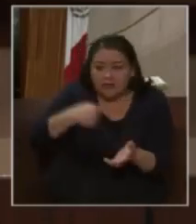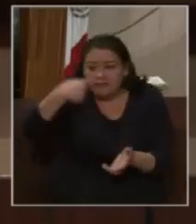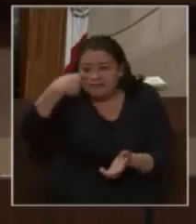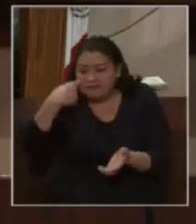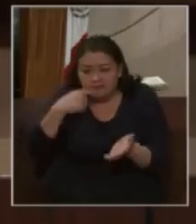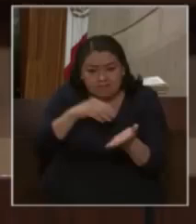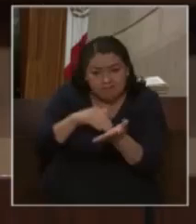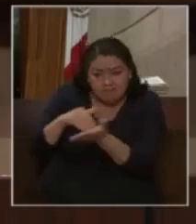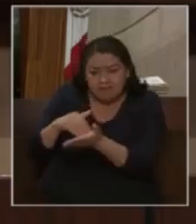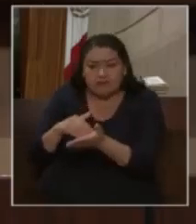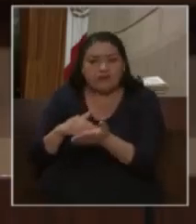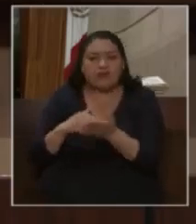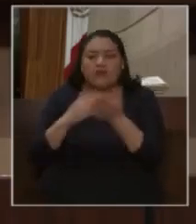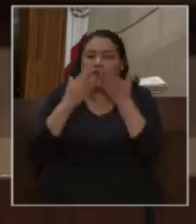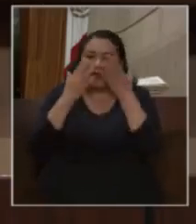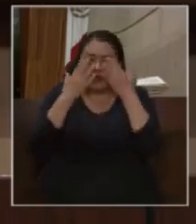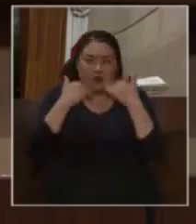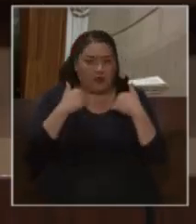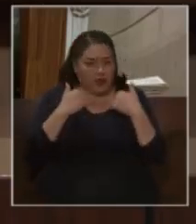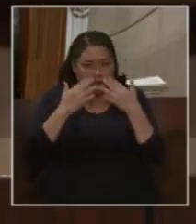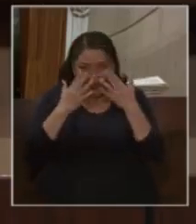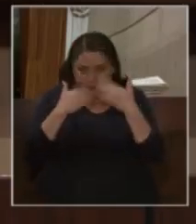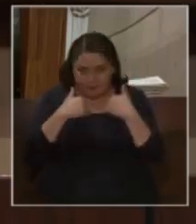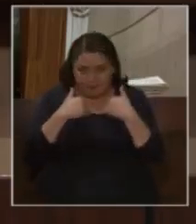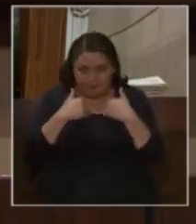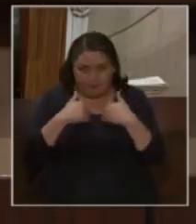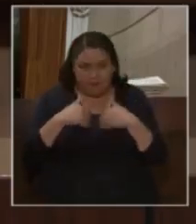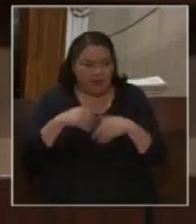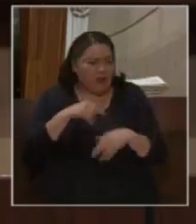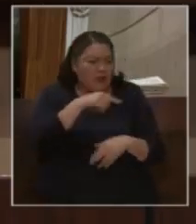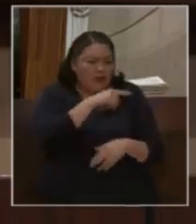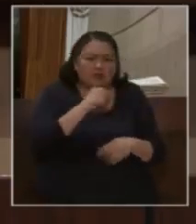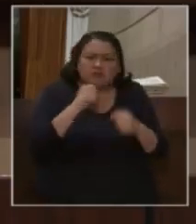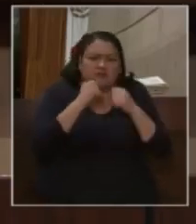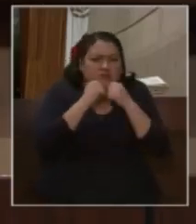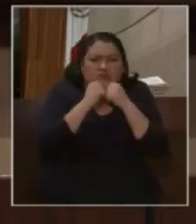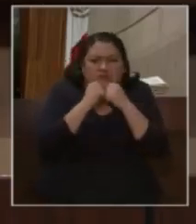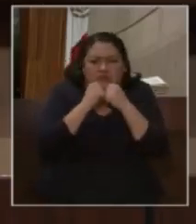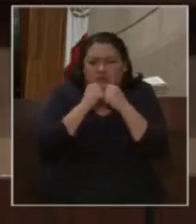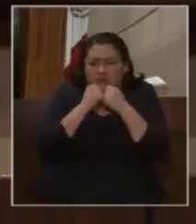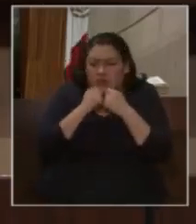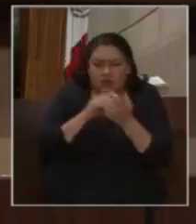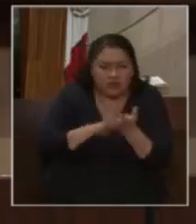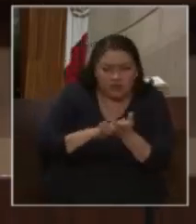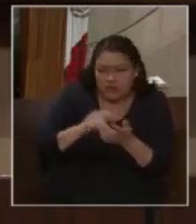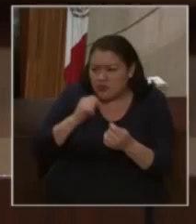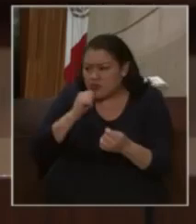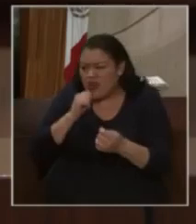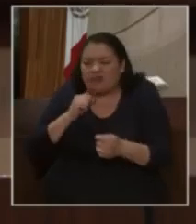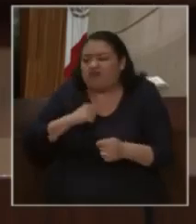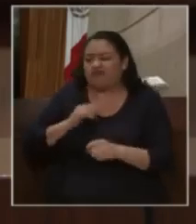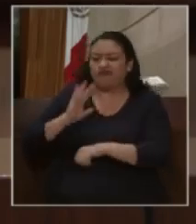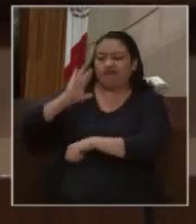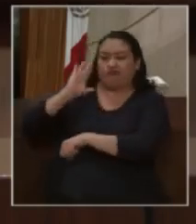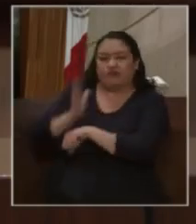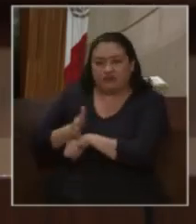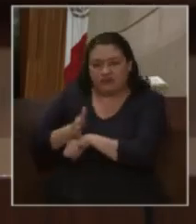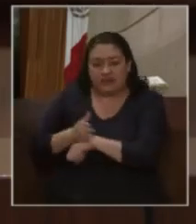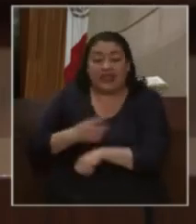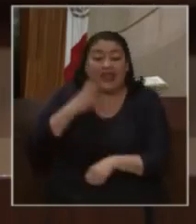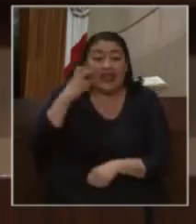hipótesis jurídicas de infracción y aún así se sancionó al partido recurrente.